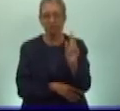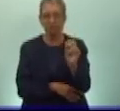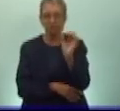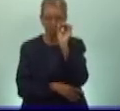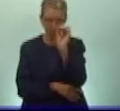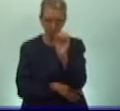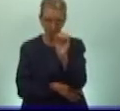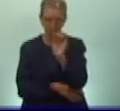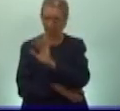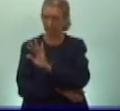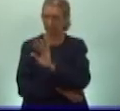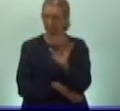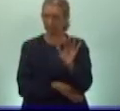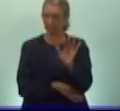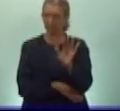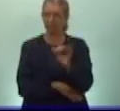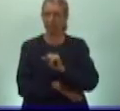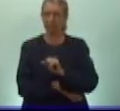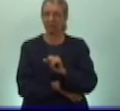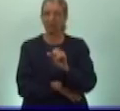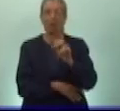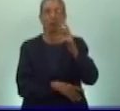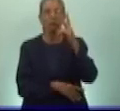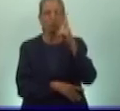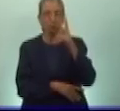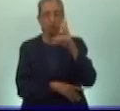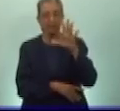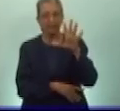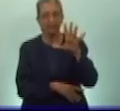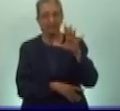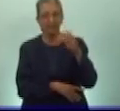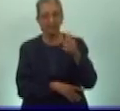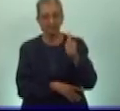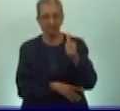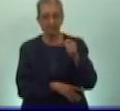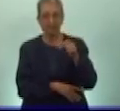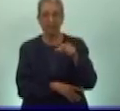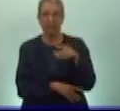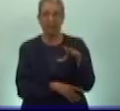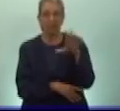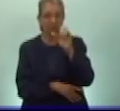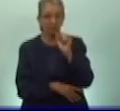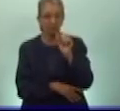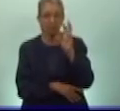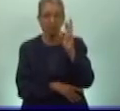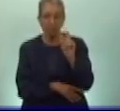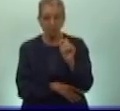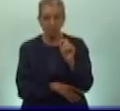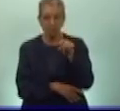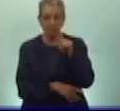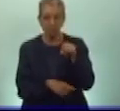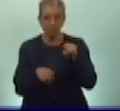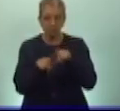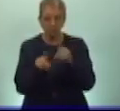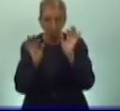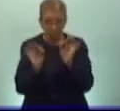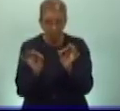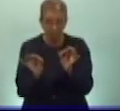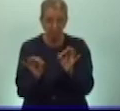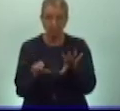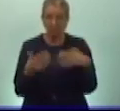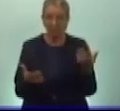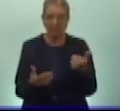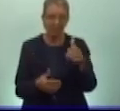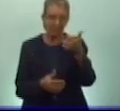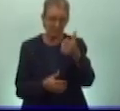última cifra, o sea, los que son divisibles por 2, por 5 y por 10. Por lo tanto, de los números que mostramos, los únicos que cumplen estos requisitos se darán cuenta